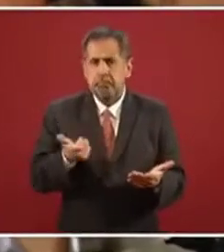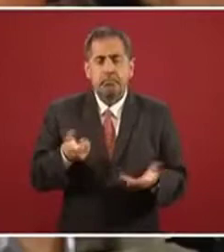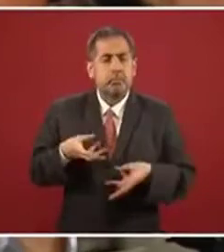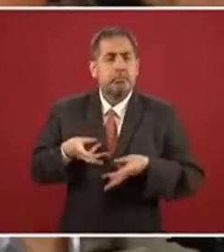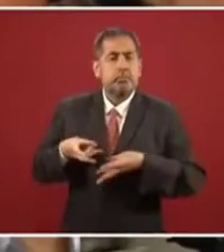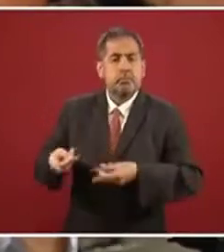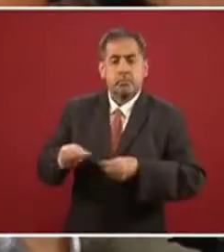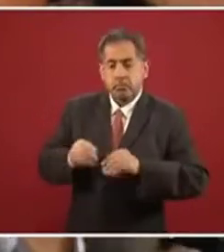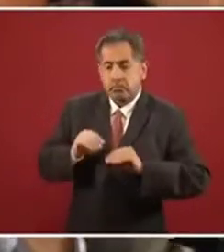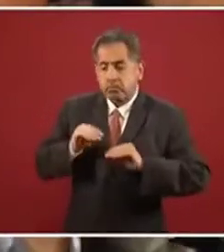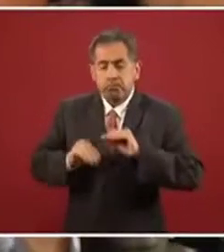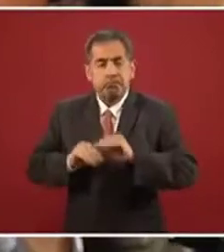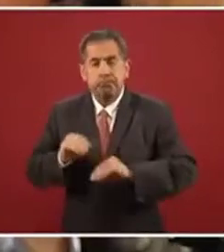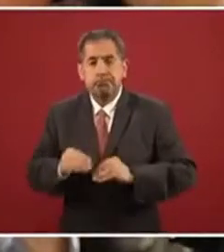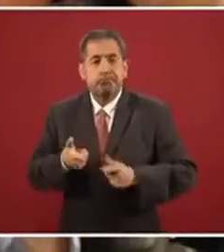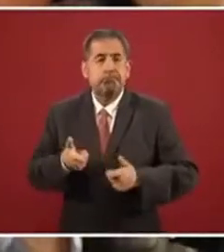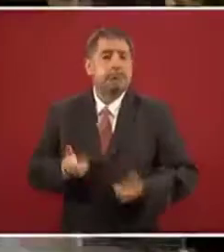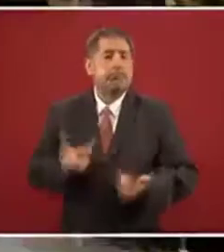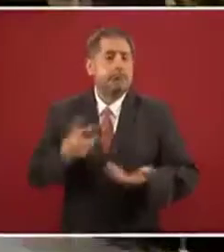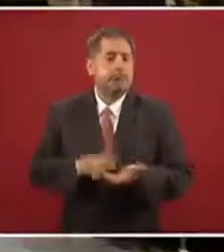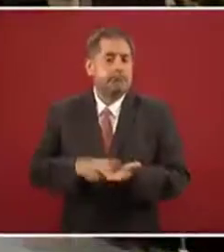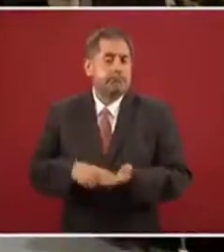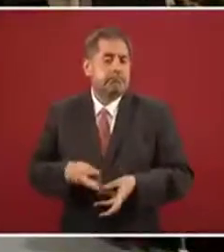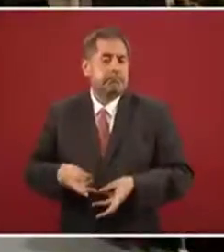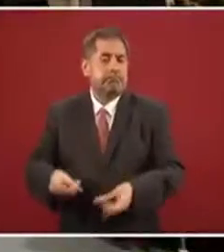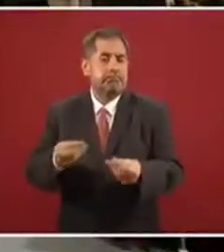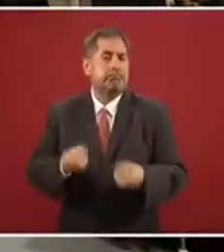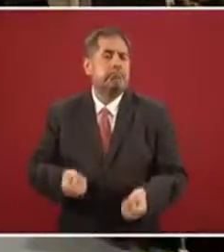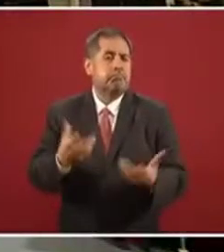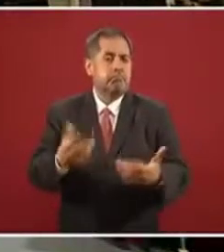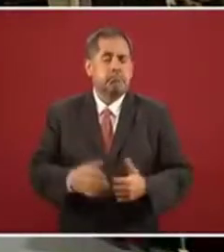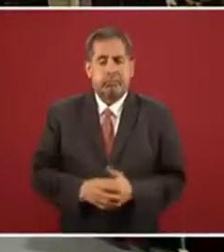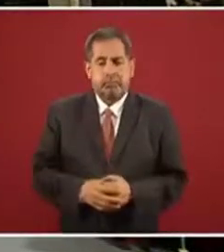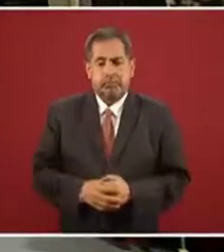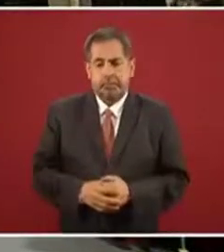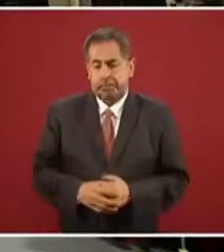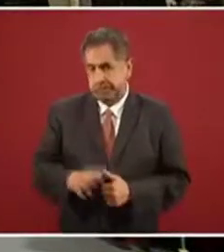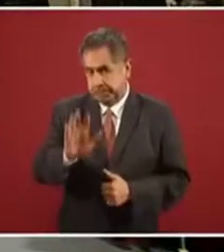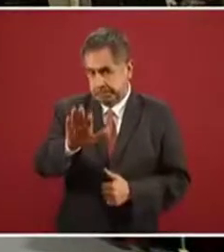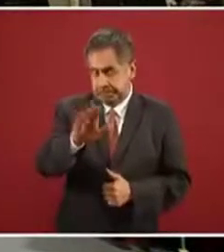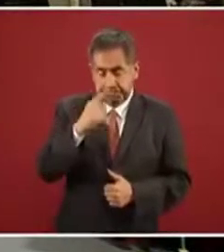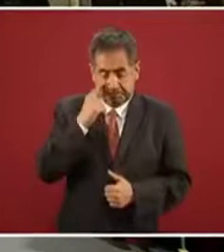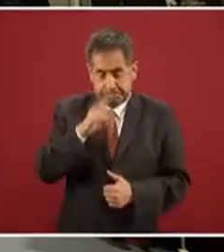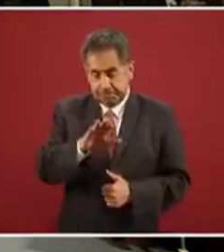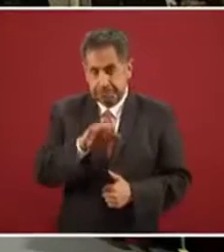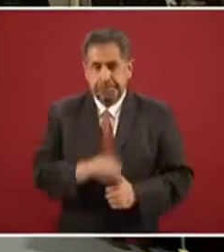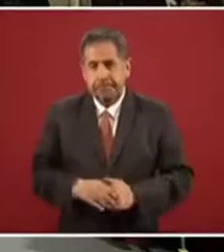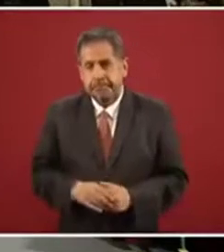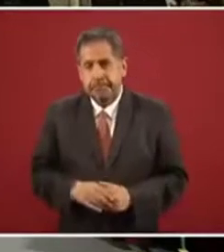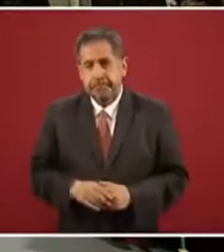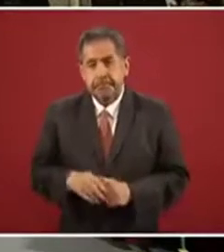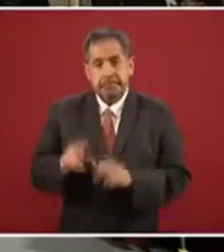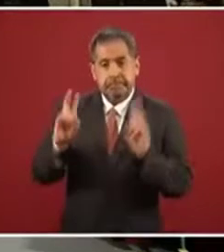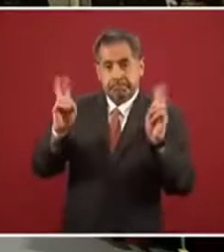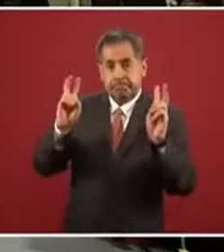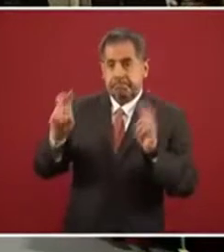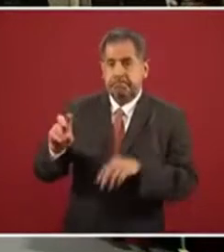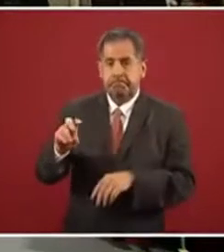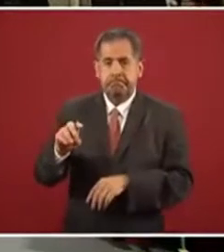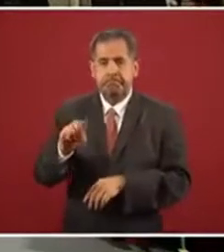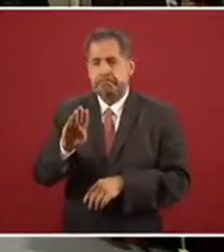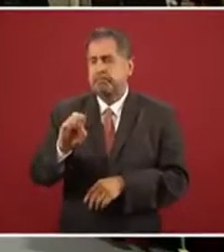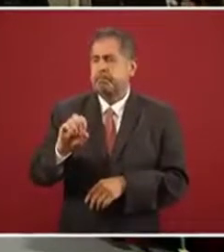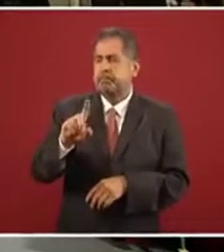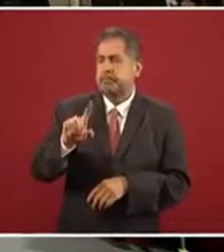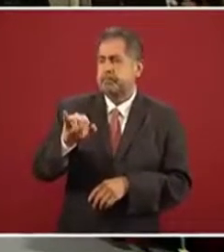económico que representó para México? Gracias. Bueno, sobre el caso de Bolivia estamos en comunicación con